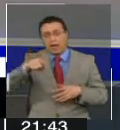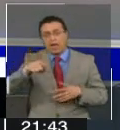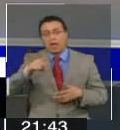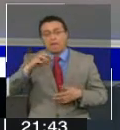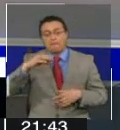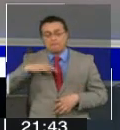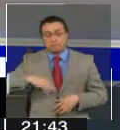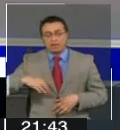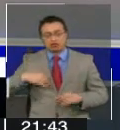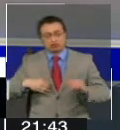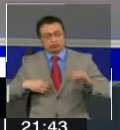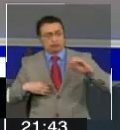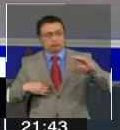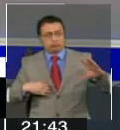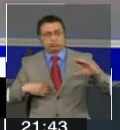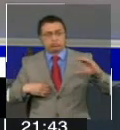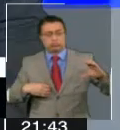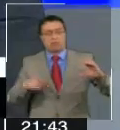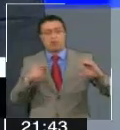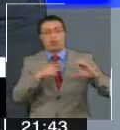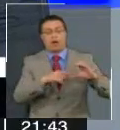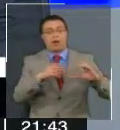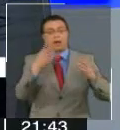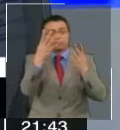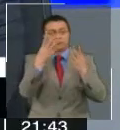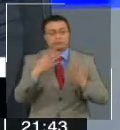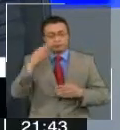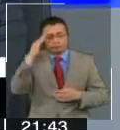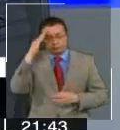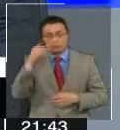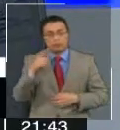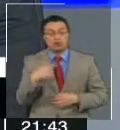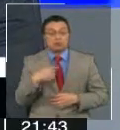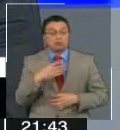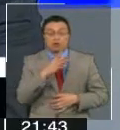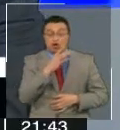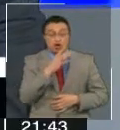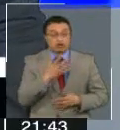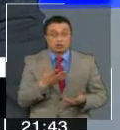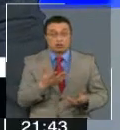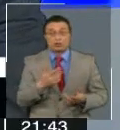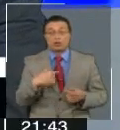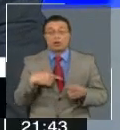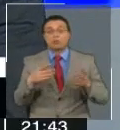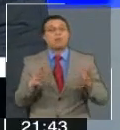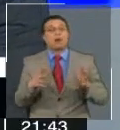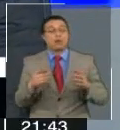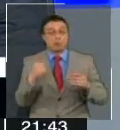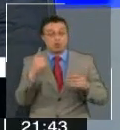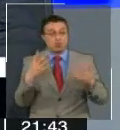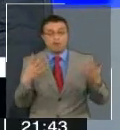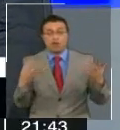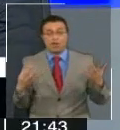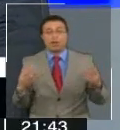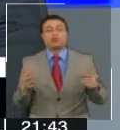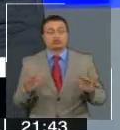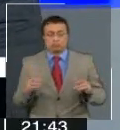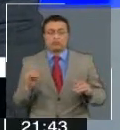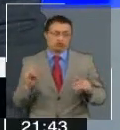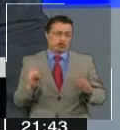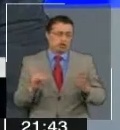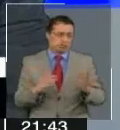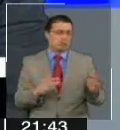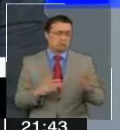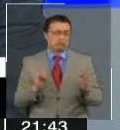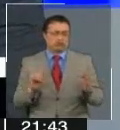pensiones abultadas en Gendarmería? Ese dato no lo tengo, porque le explico. ¿Pero por lo menos de los años 90? Sí, por